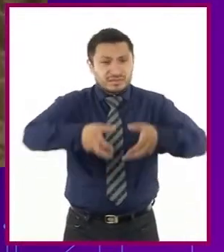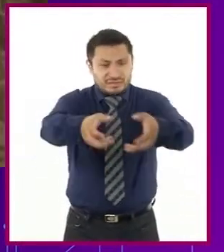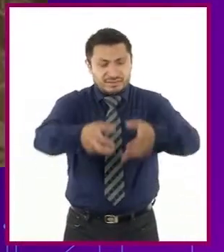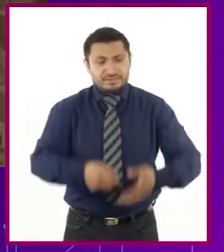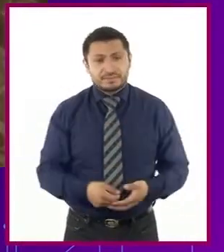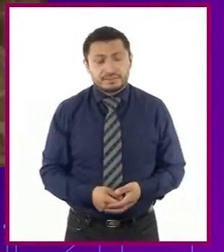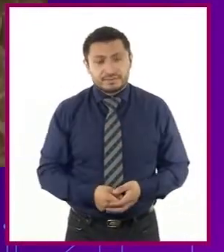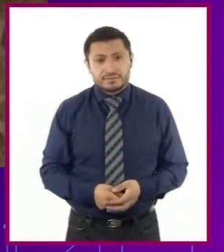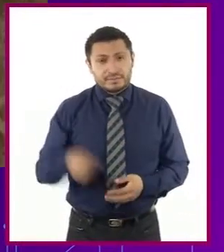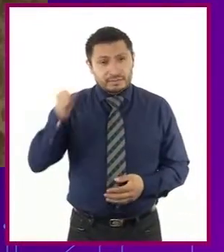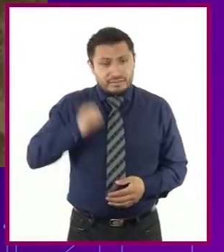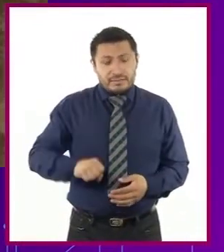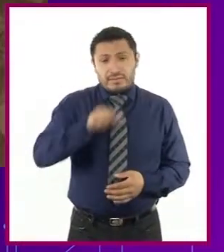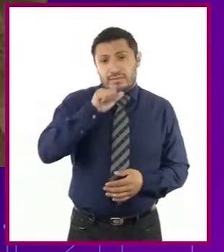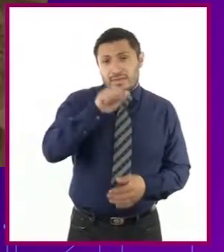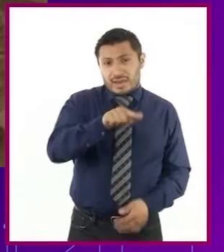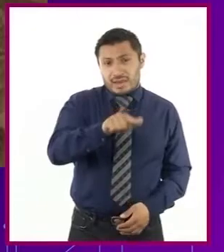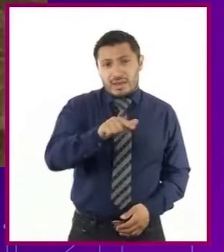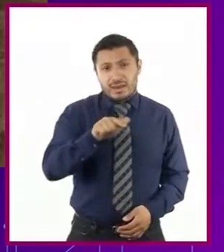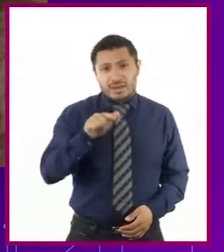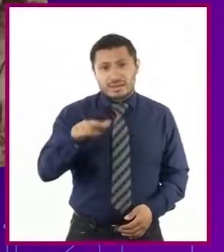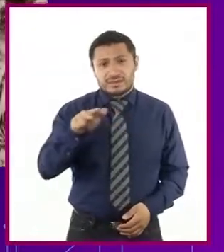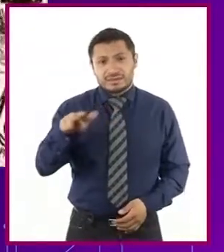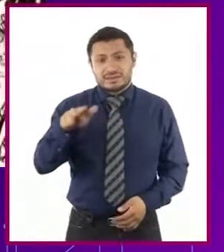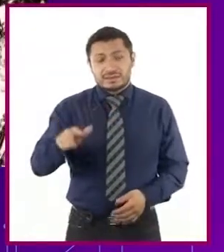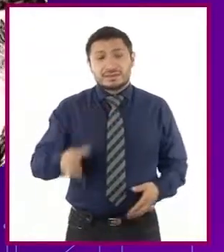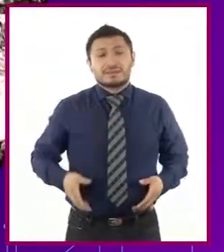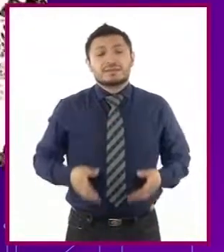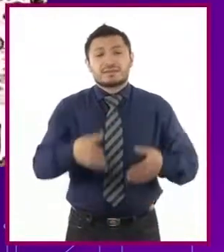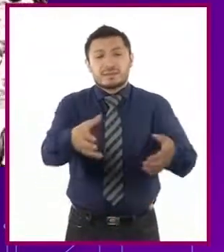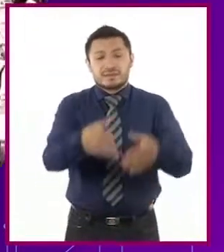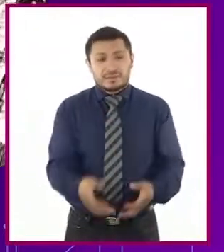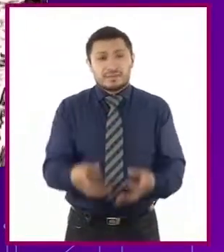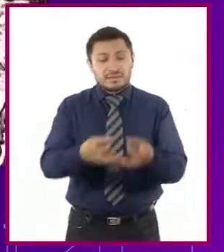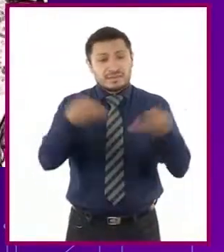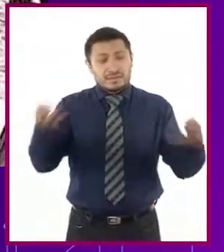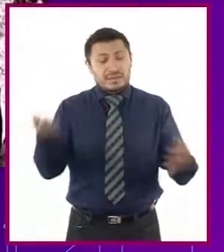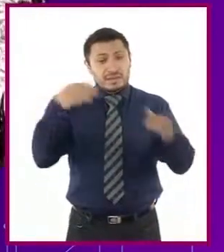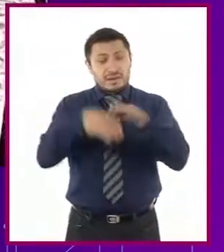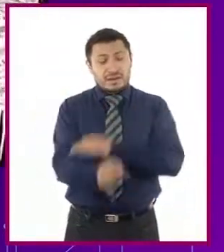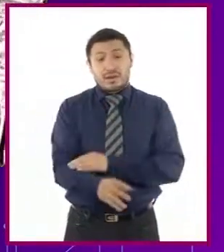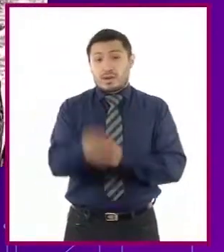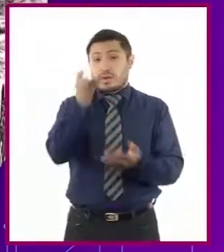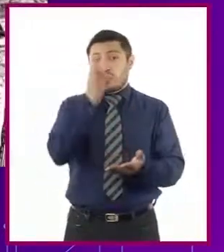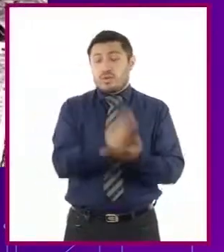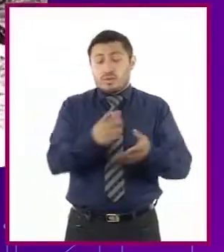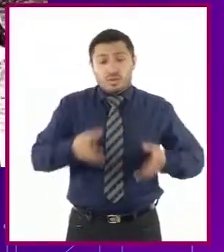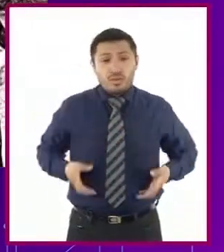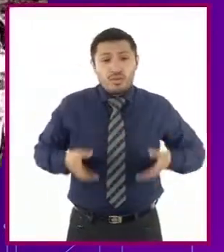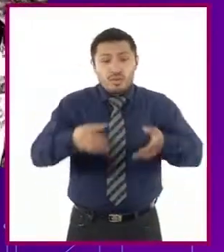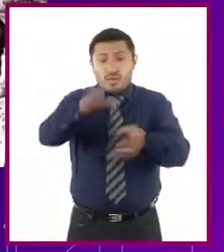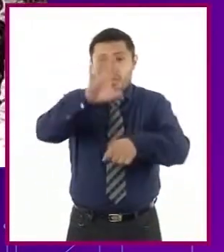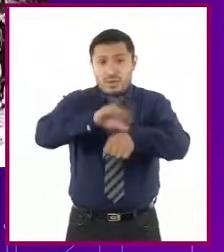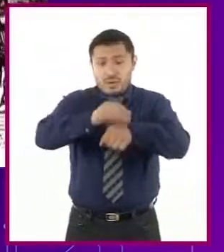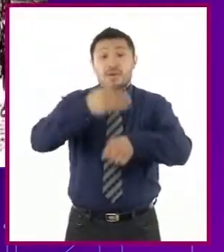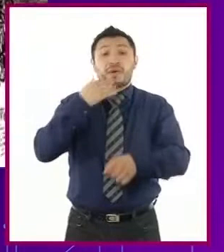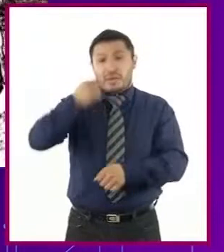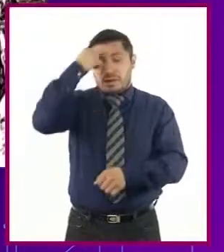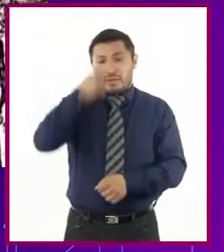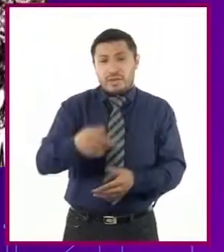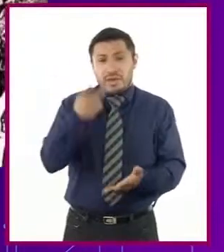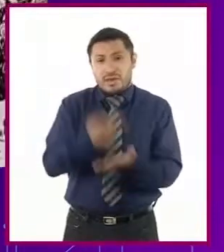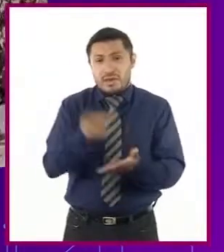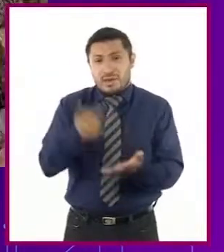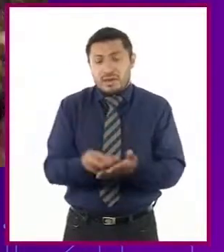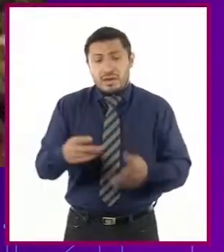En los siglos XVII y XVIII, el Camino Real de Tierra Adentro fue la única ruta autorizada para sacar la plata